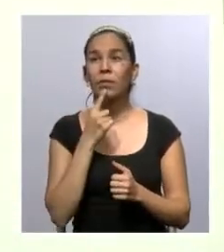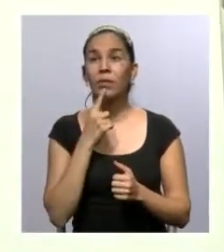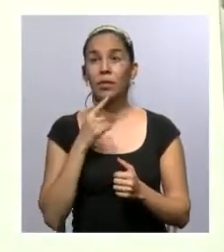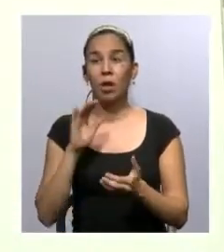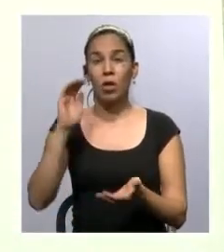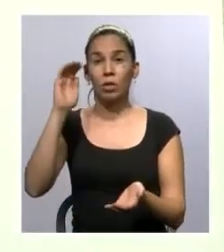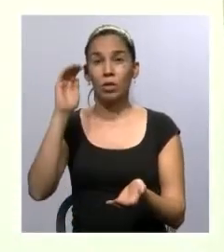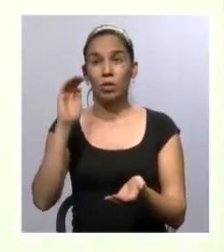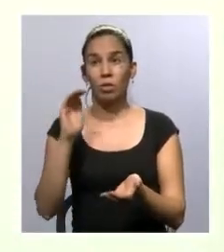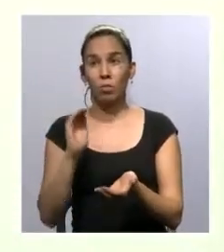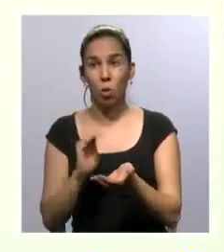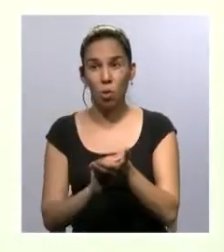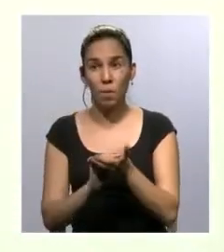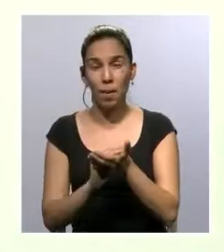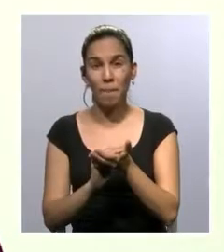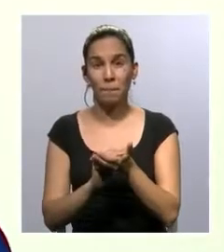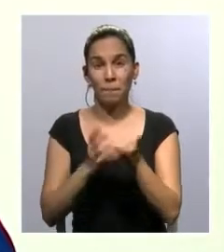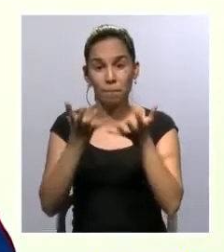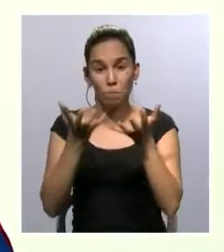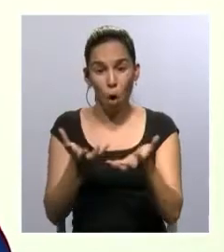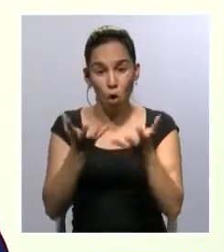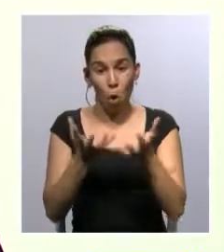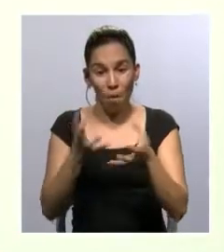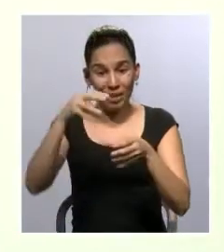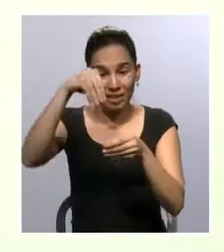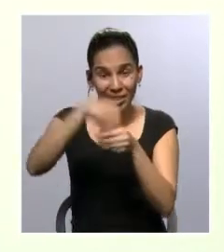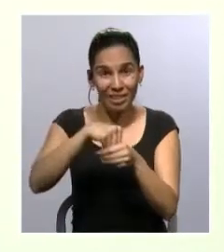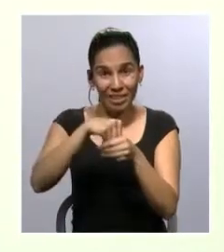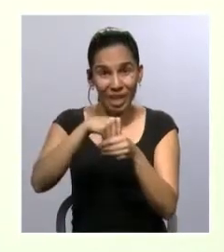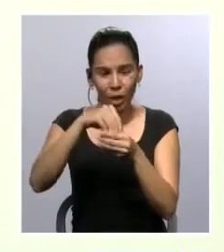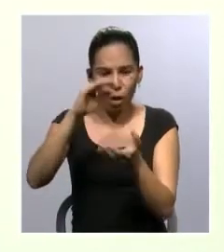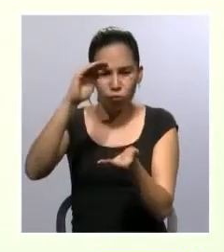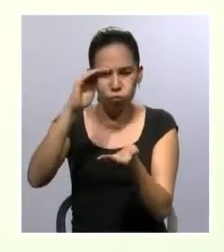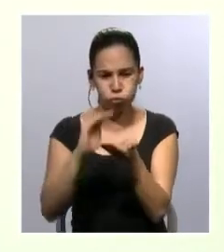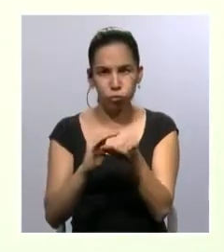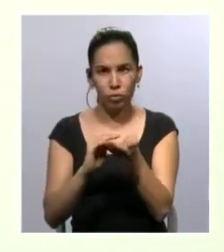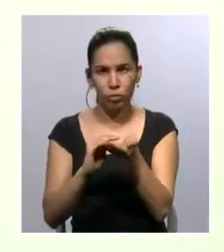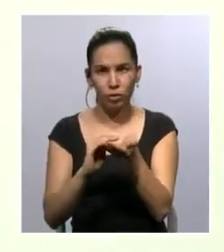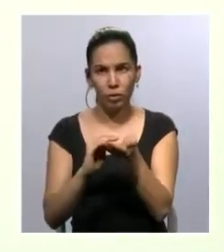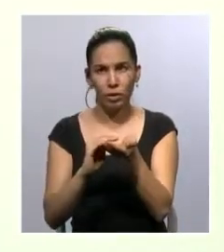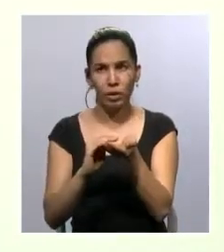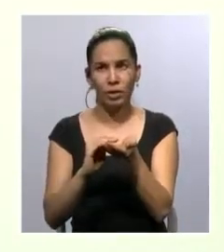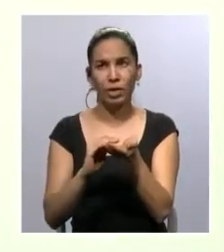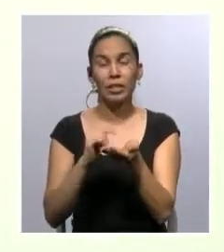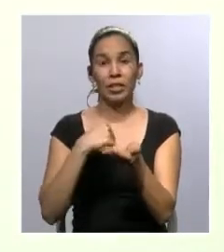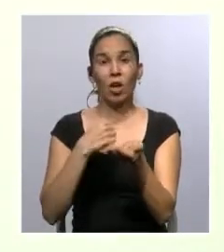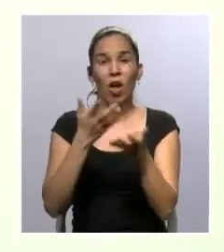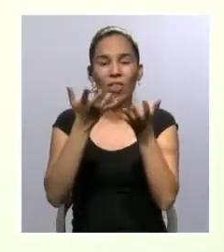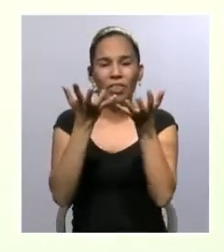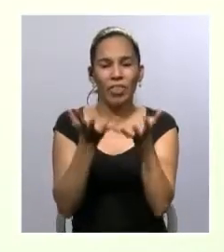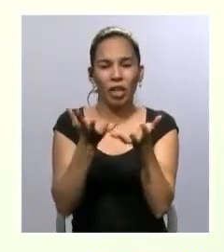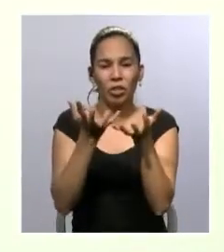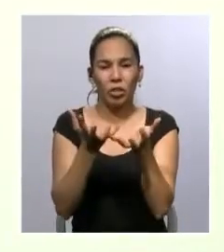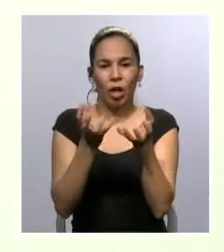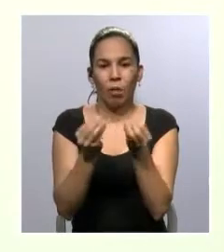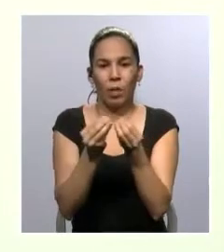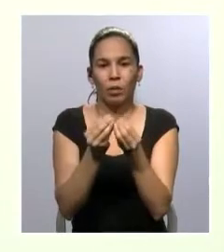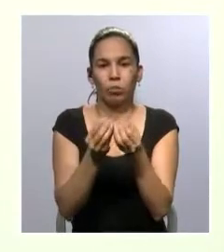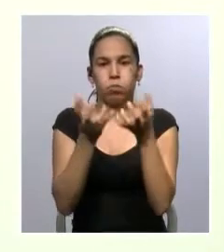disminuí el volumen interno. Al disminuir el volumen interno, la densidad